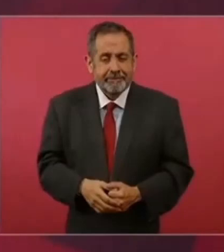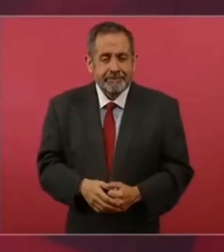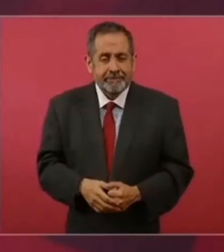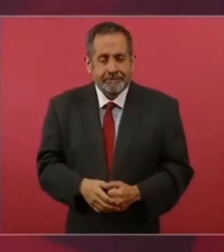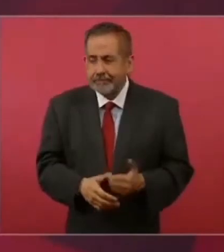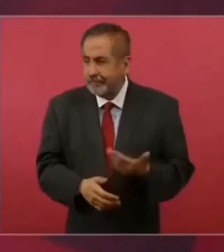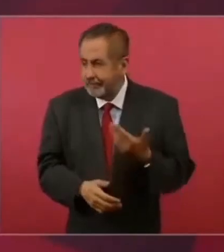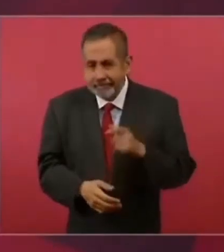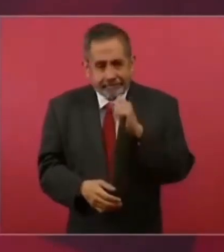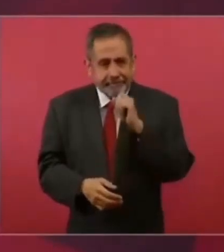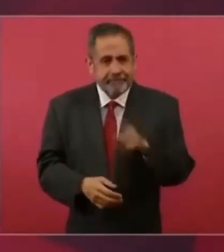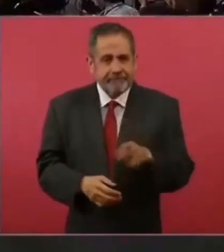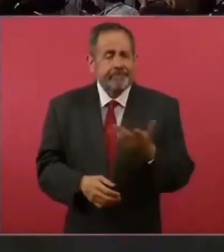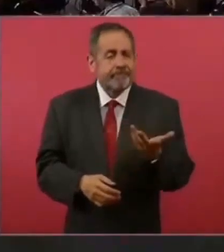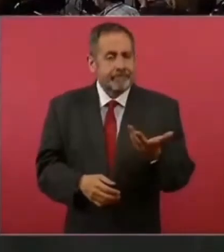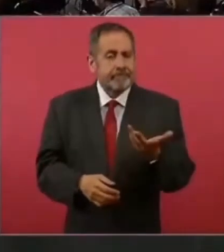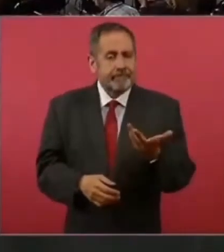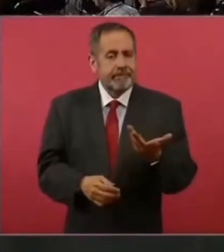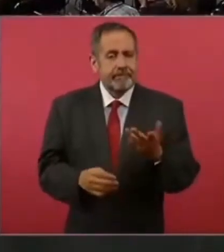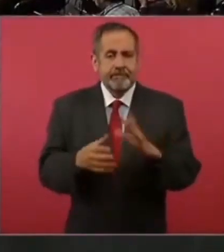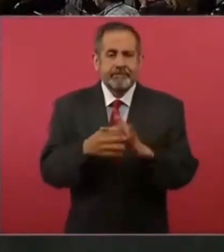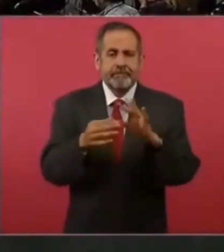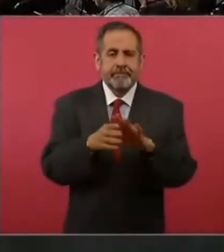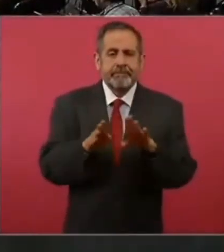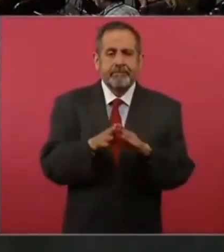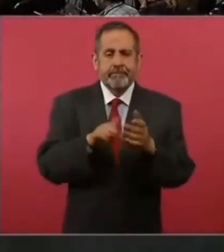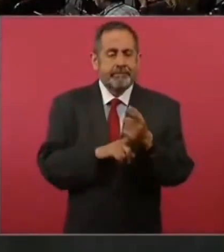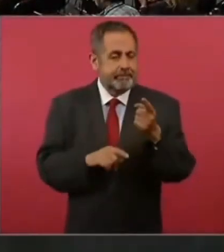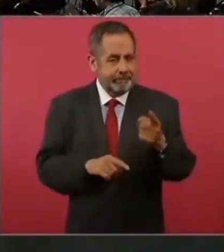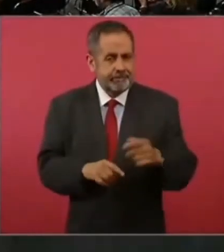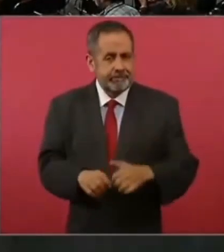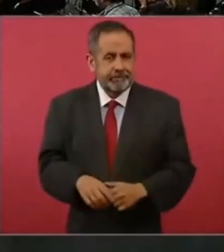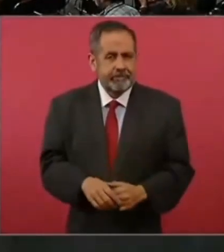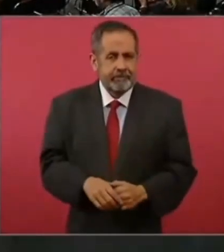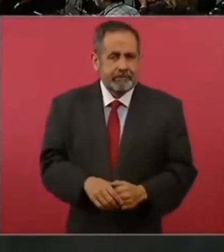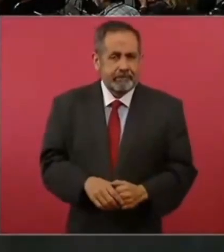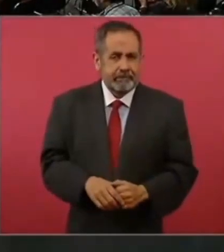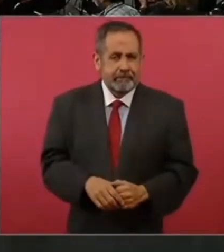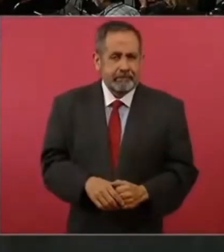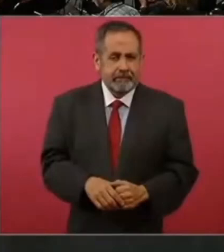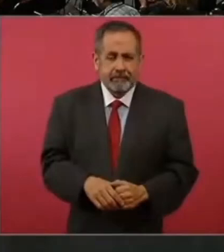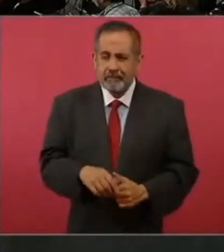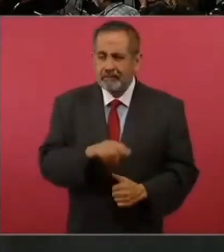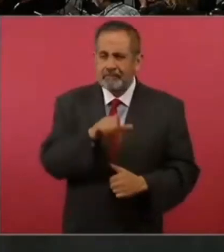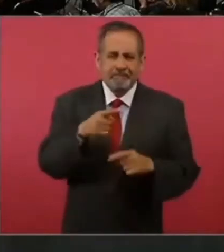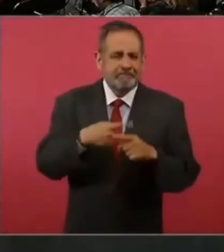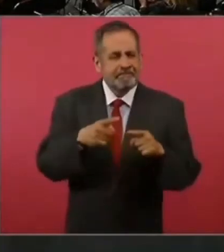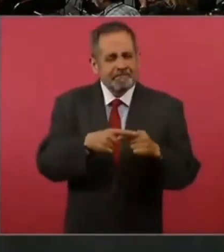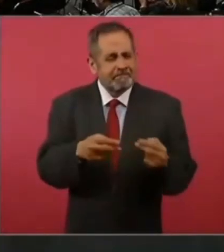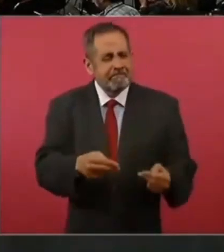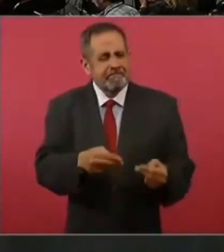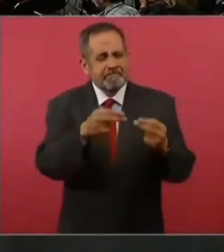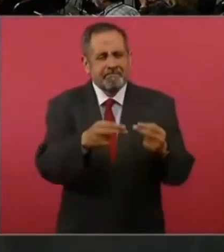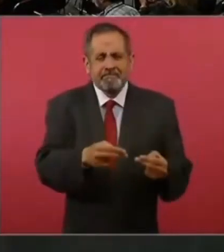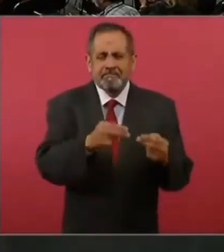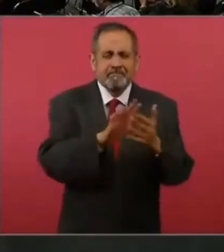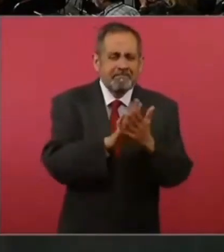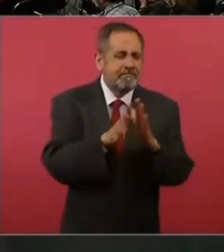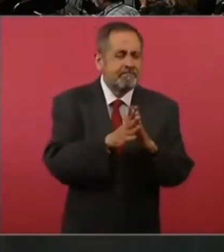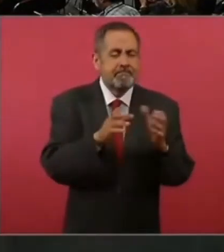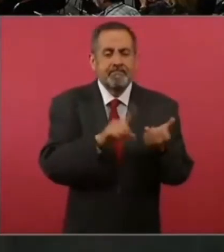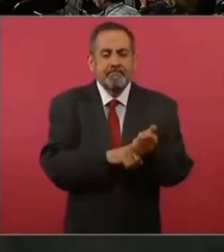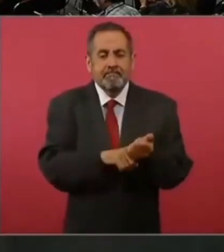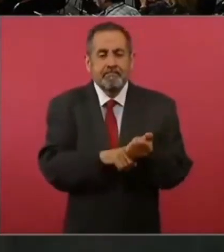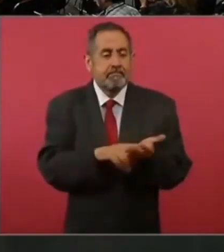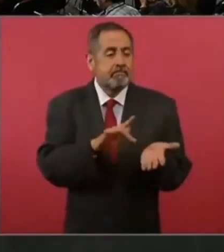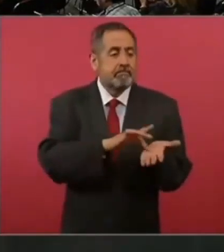Y además, esto también tiene que ver con todos los negocios que hacían con la venta